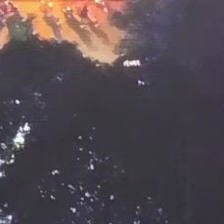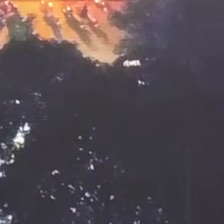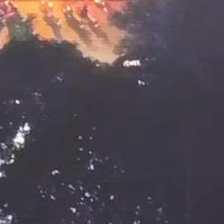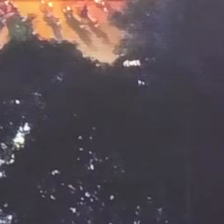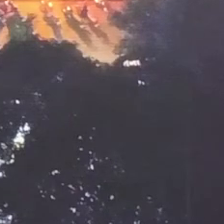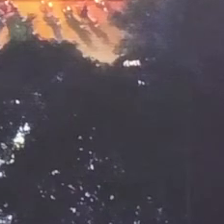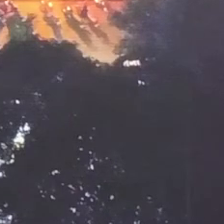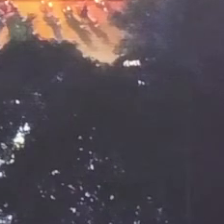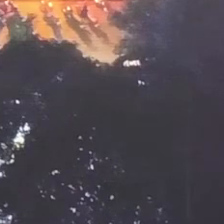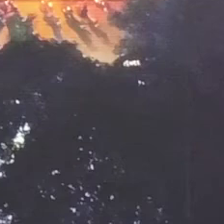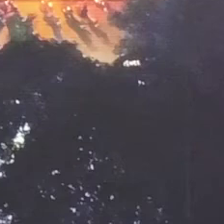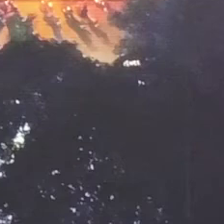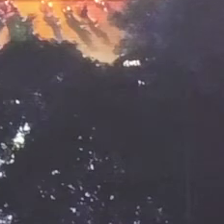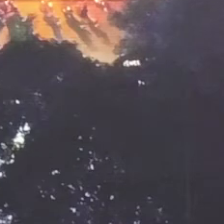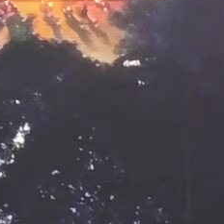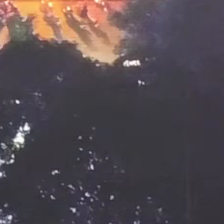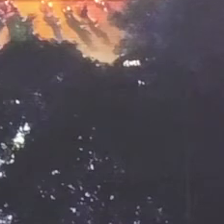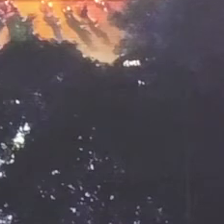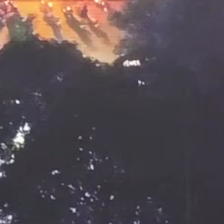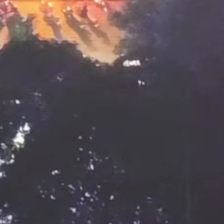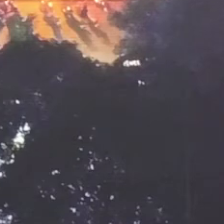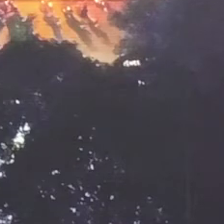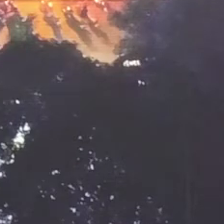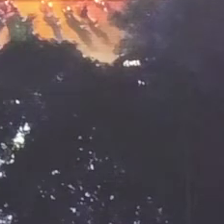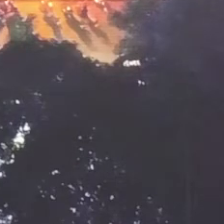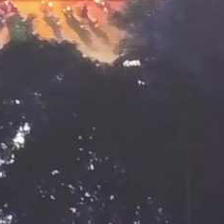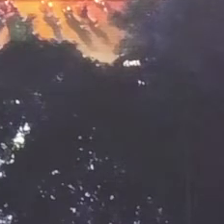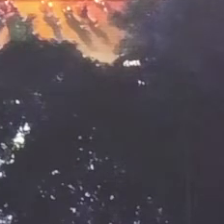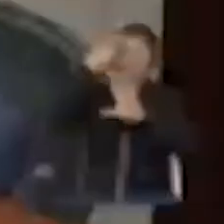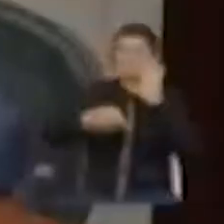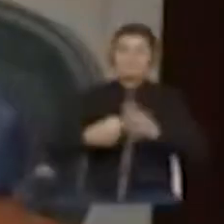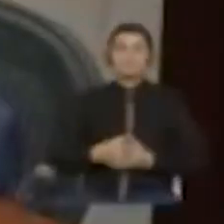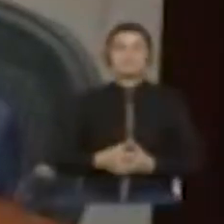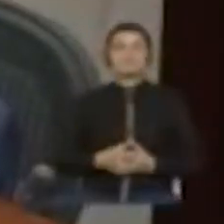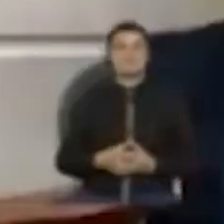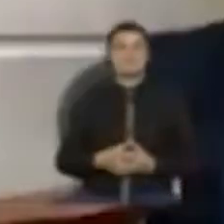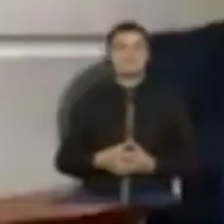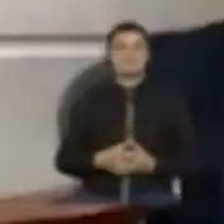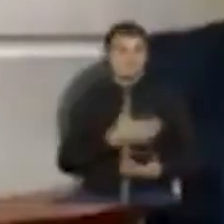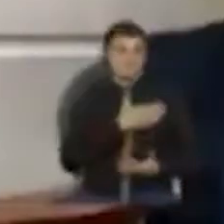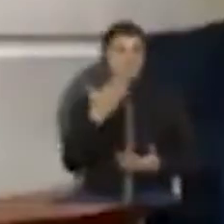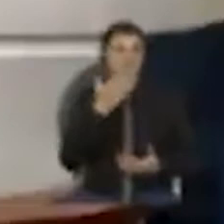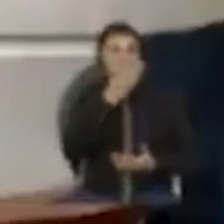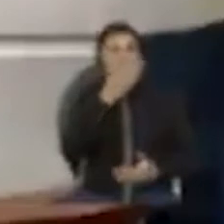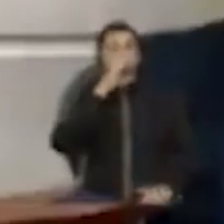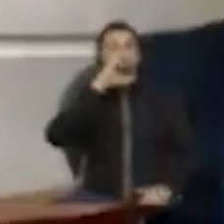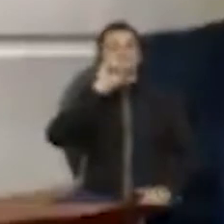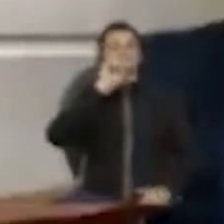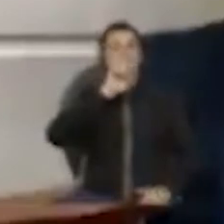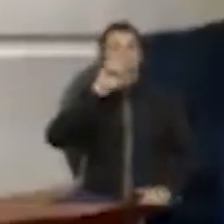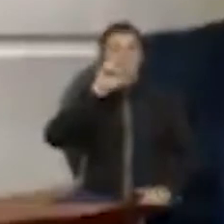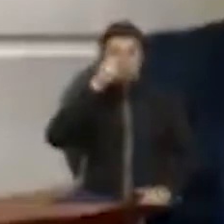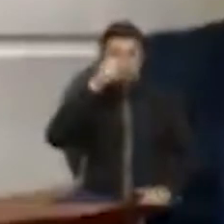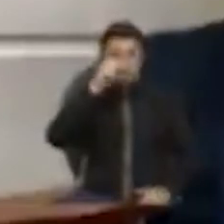El presidente del Senado dijo que se autorizaría a esta comisión para que venga a Arauca. Con mucho gusto, senador Carreño,